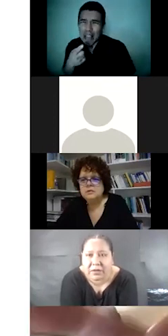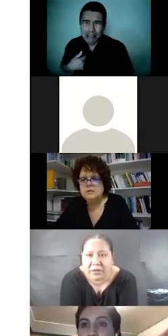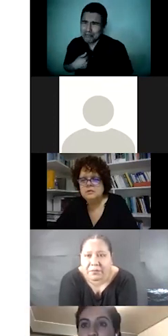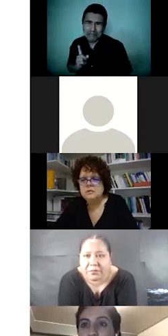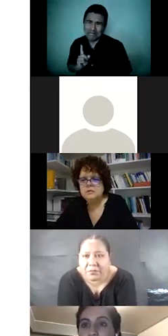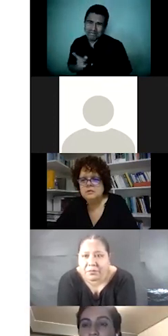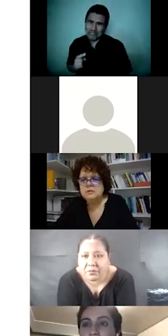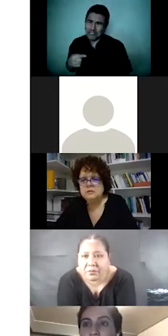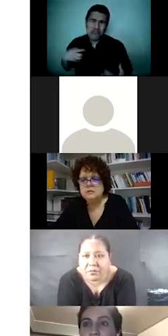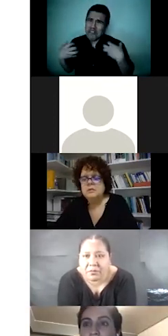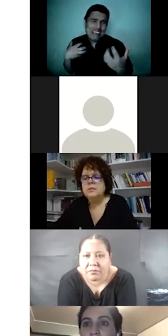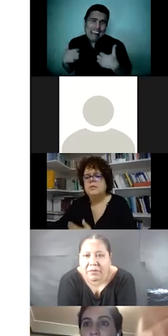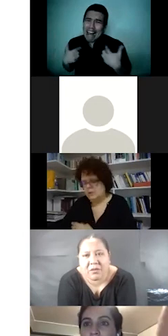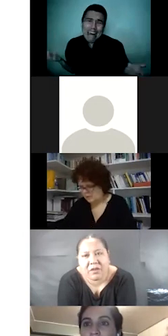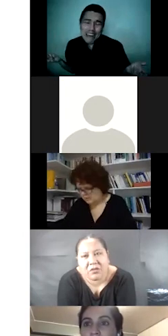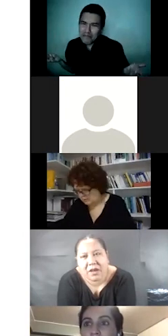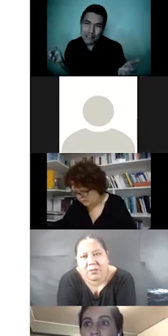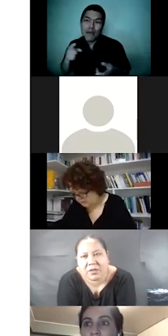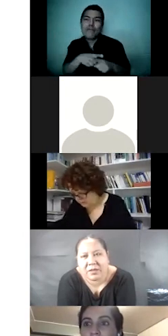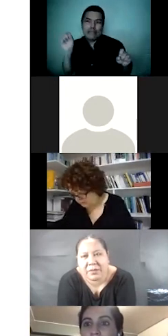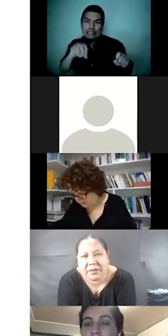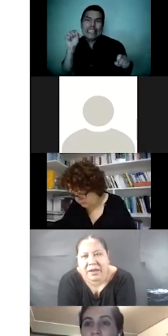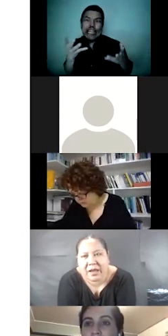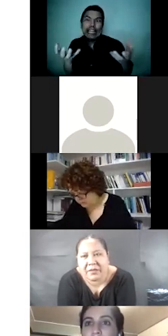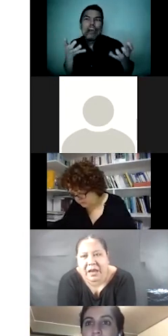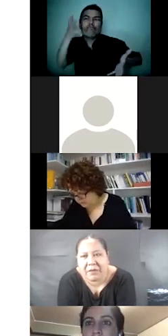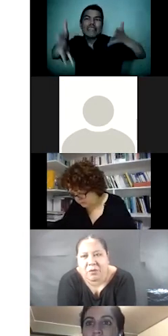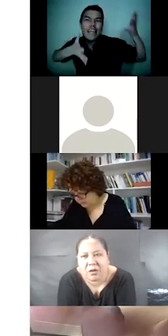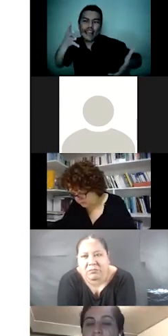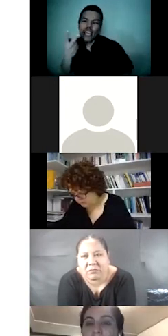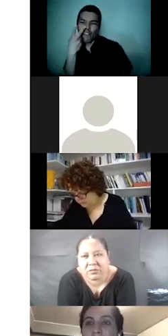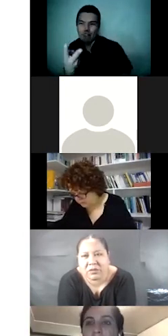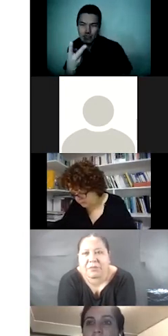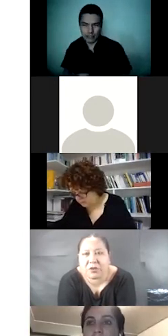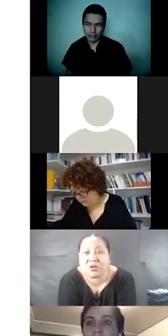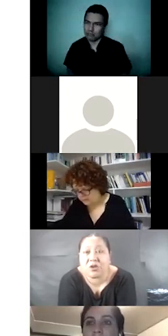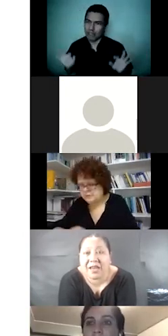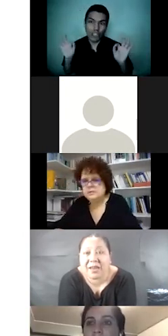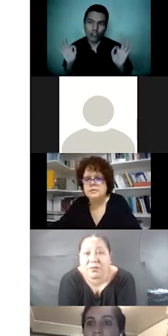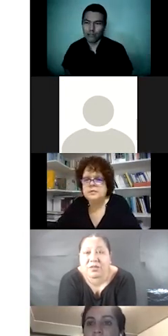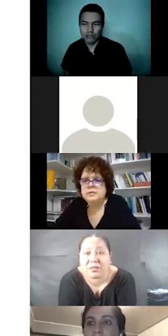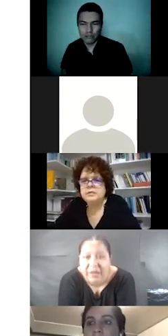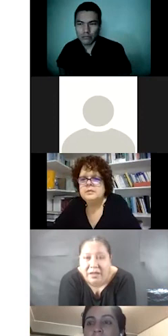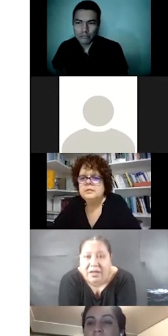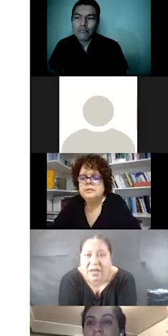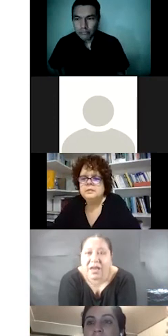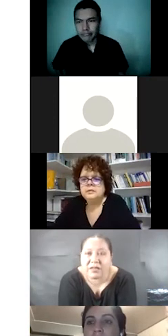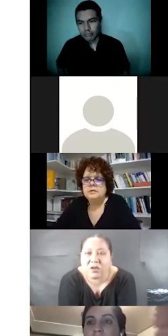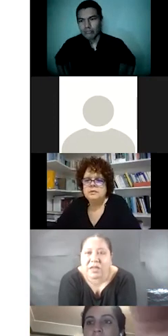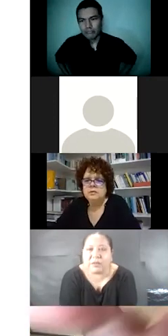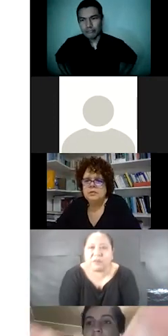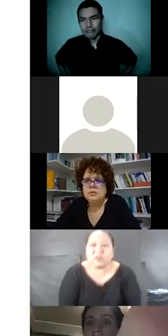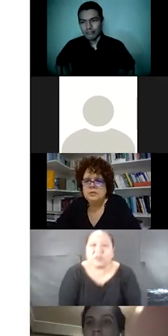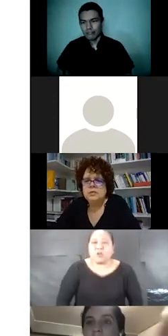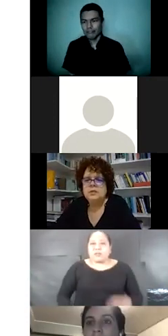importante, pero que no tengamos esta parte de la boca, sí, pero sí lo que queremos es ver son